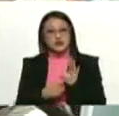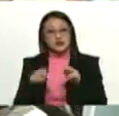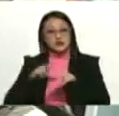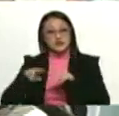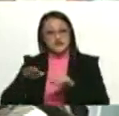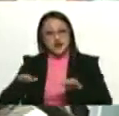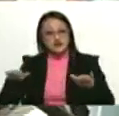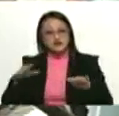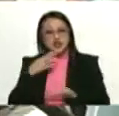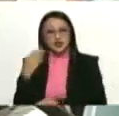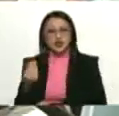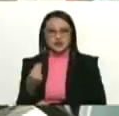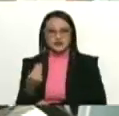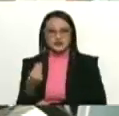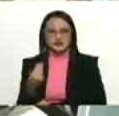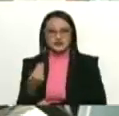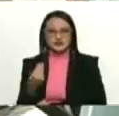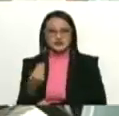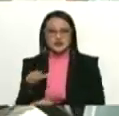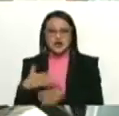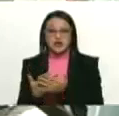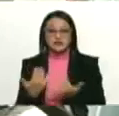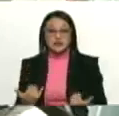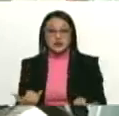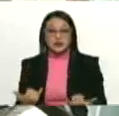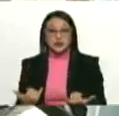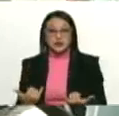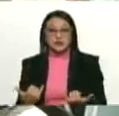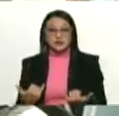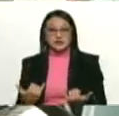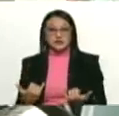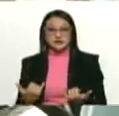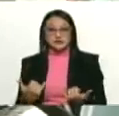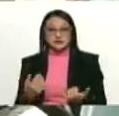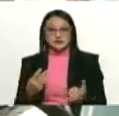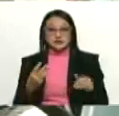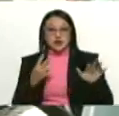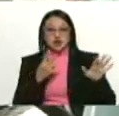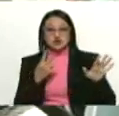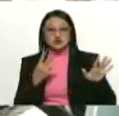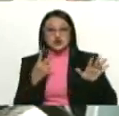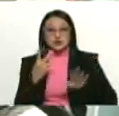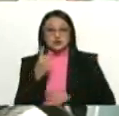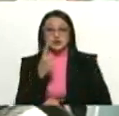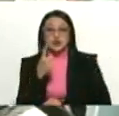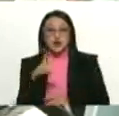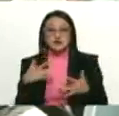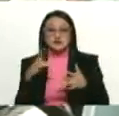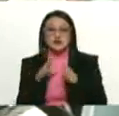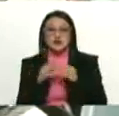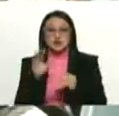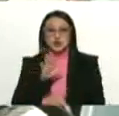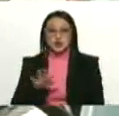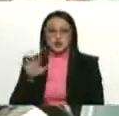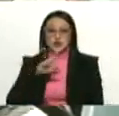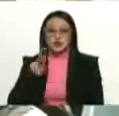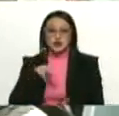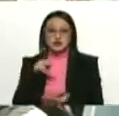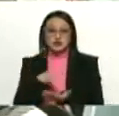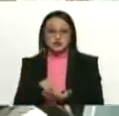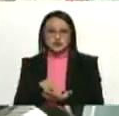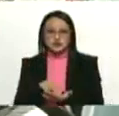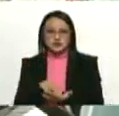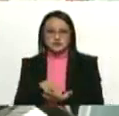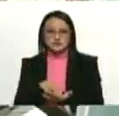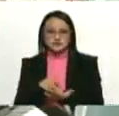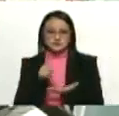infancia y la adolescencia. Hasta la fecha se han efectuado 821 actividades en todo el territorio nacional,